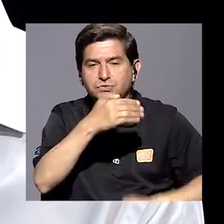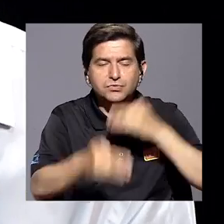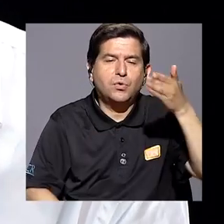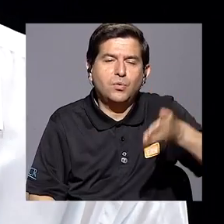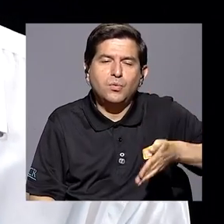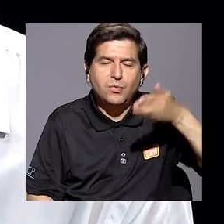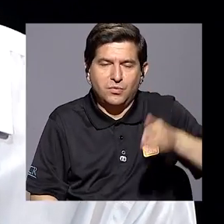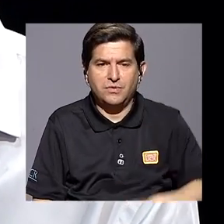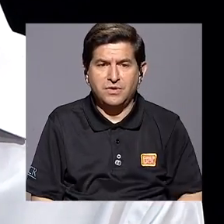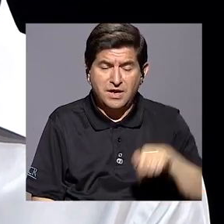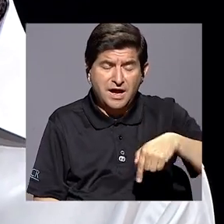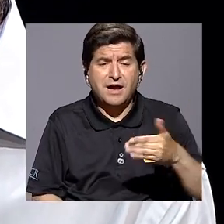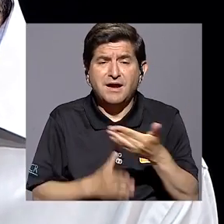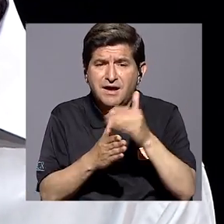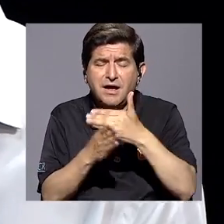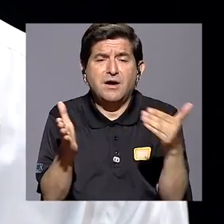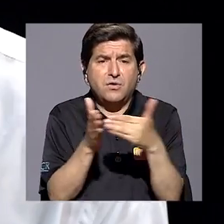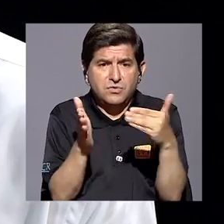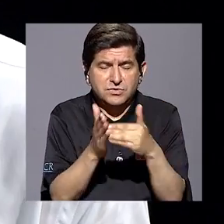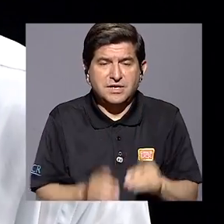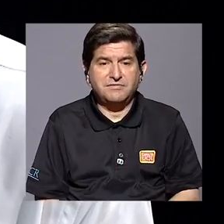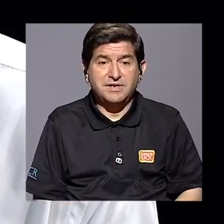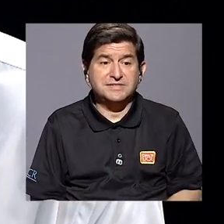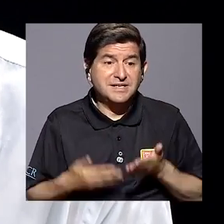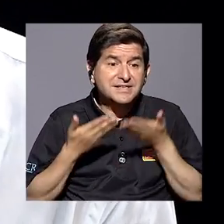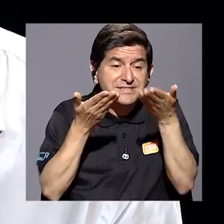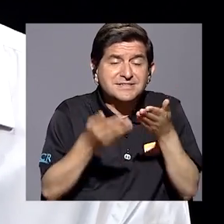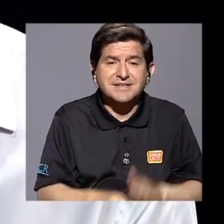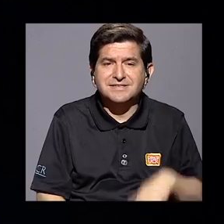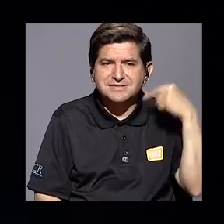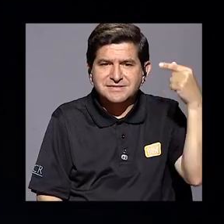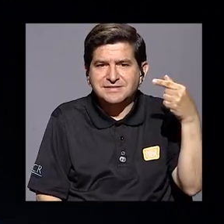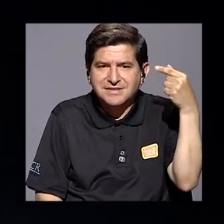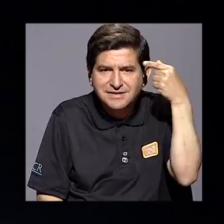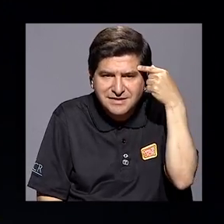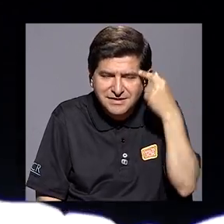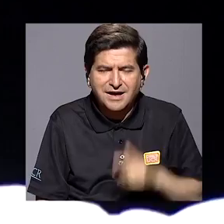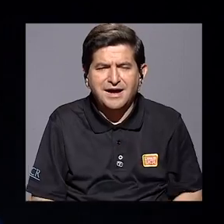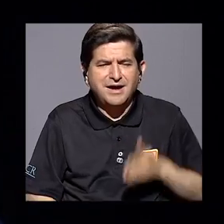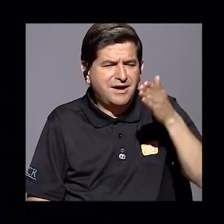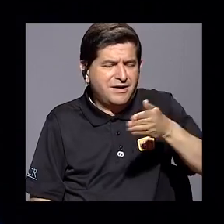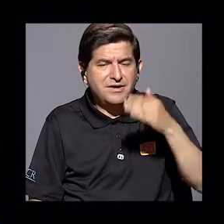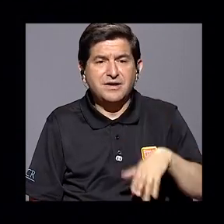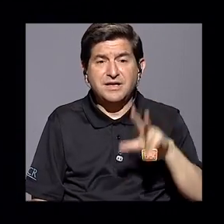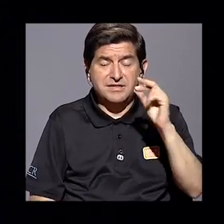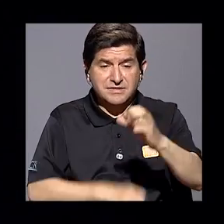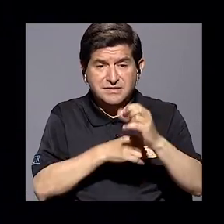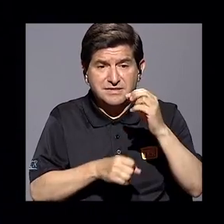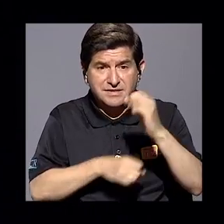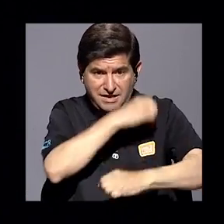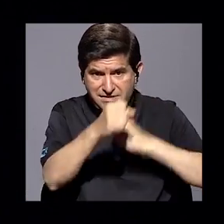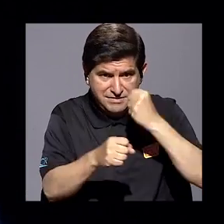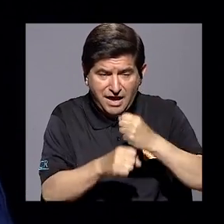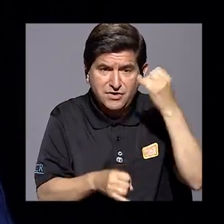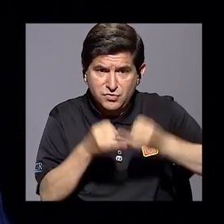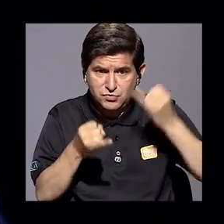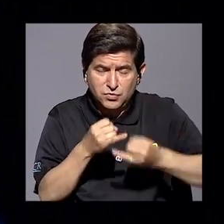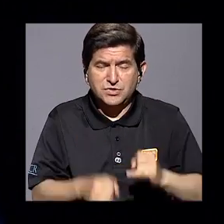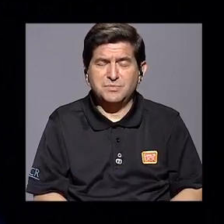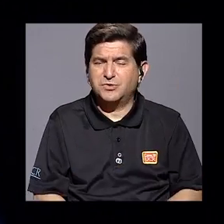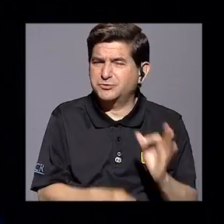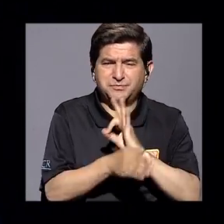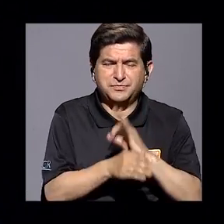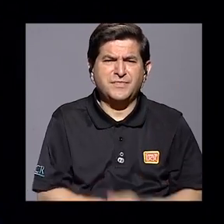burocracia de esas aquí la redistribución es hacia la burocracia y eso es lo que ha fallado en estos últimos 30 años que desespera ambos creen ustedes